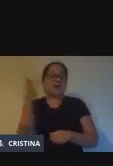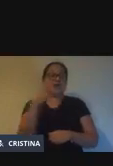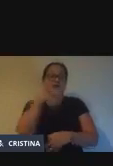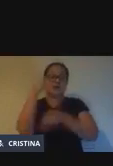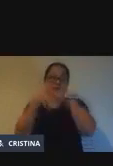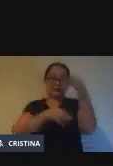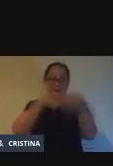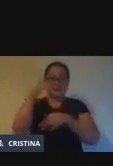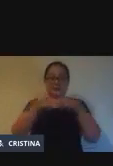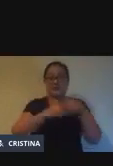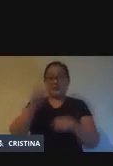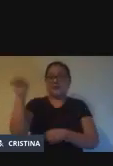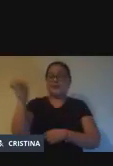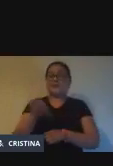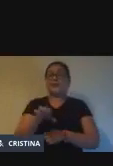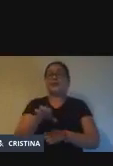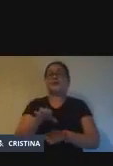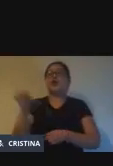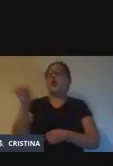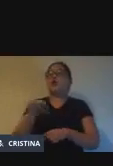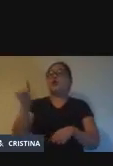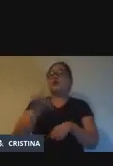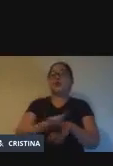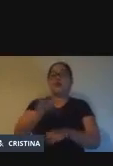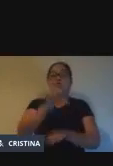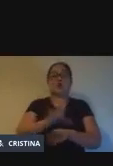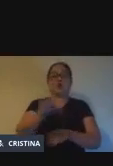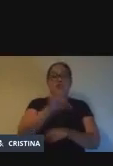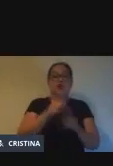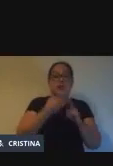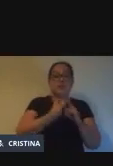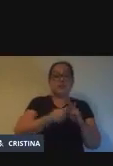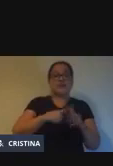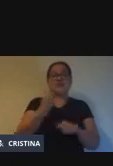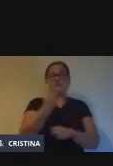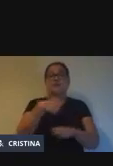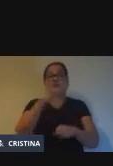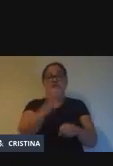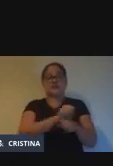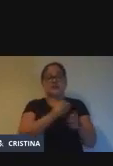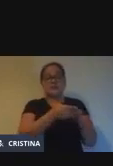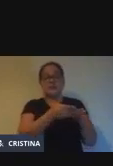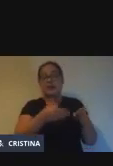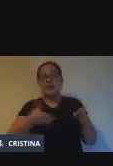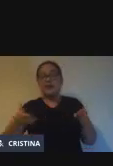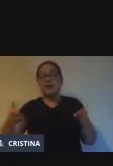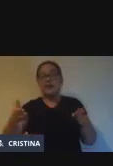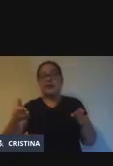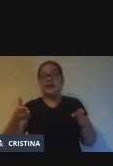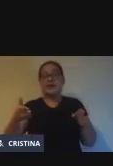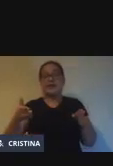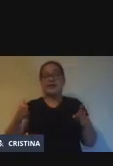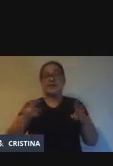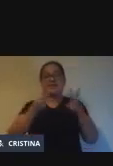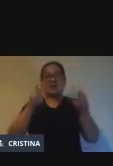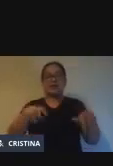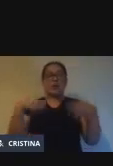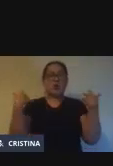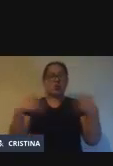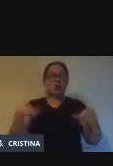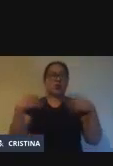decirles que este lunes arranca la semana de charlas de café Manteles